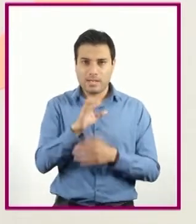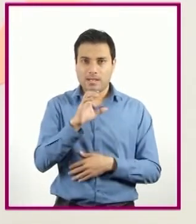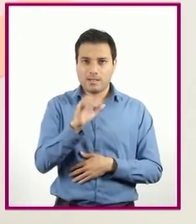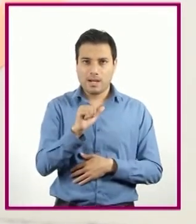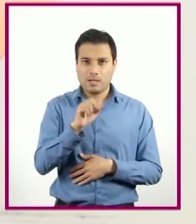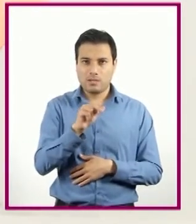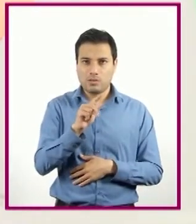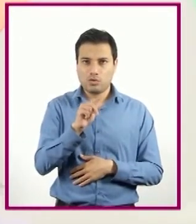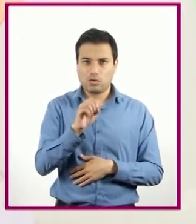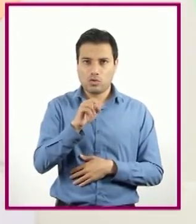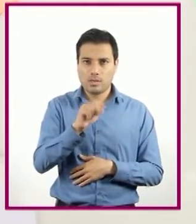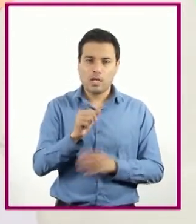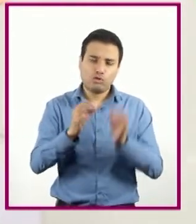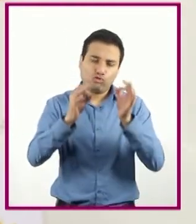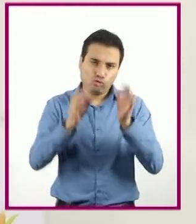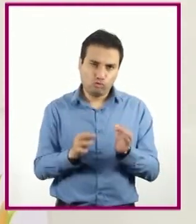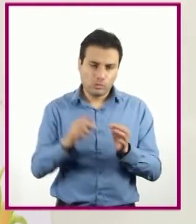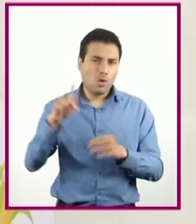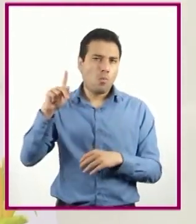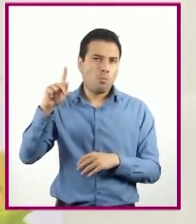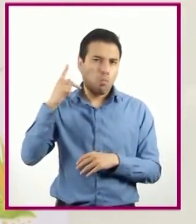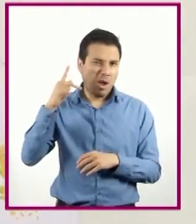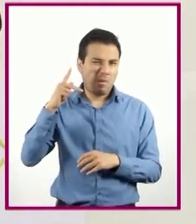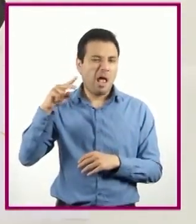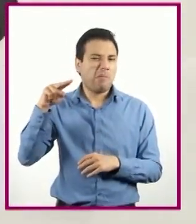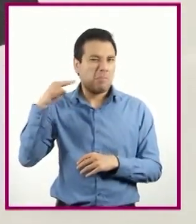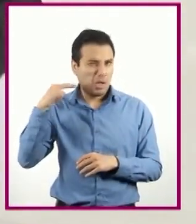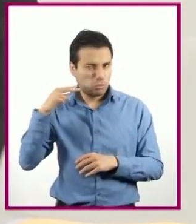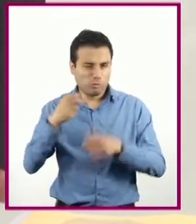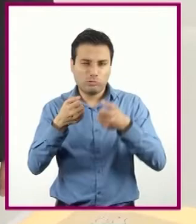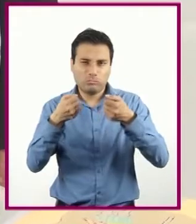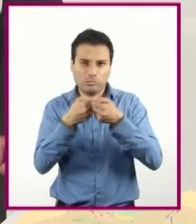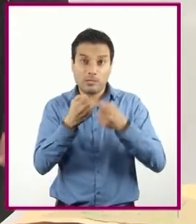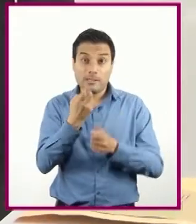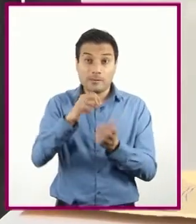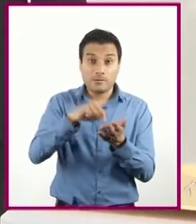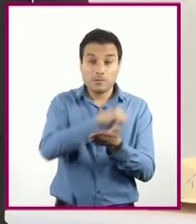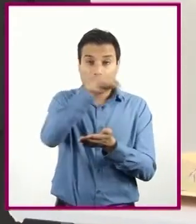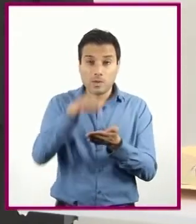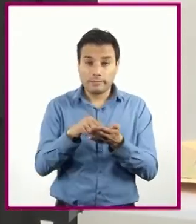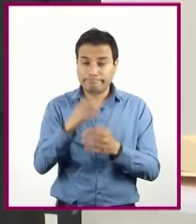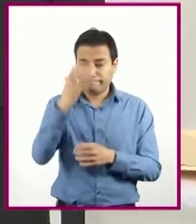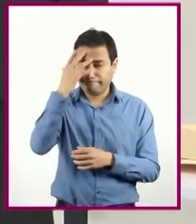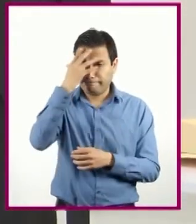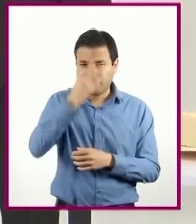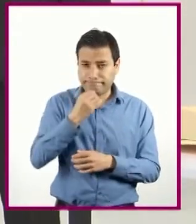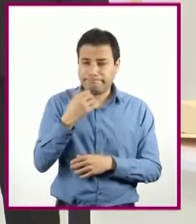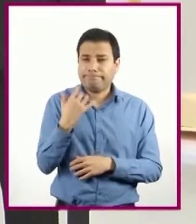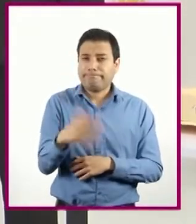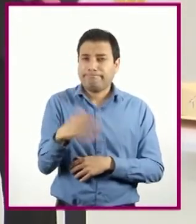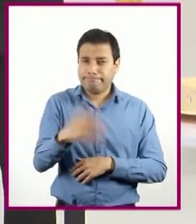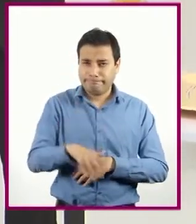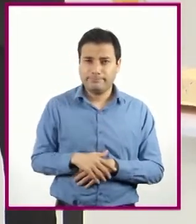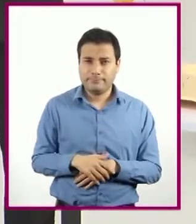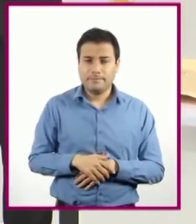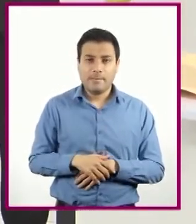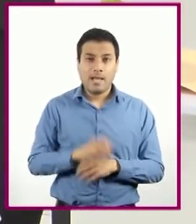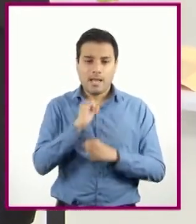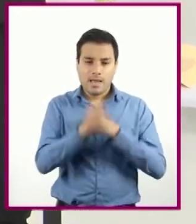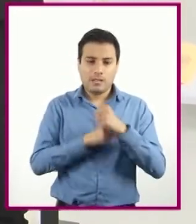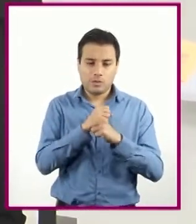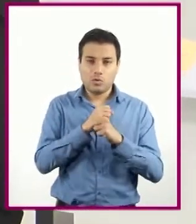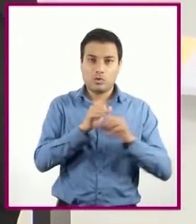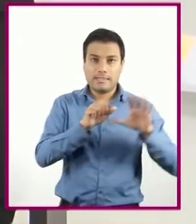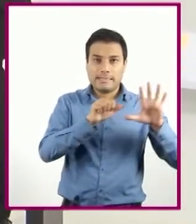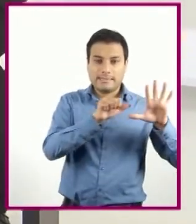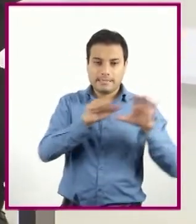los actuales estados de Puebla y Veracruz. Fue uno de los sitios más impresionantes y abarcó el periodo del